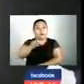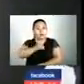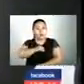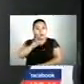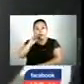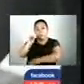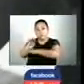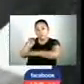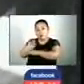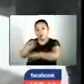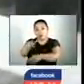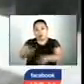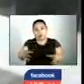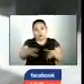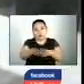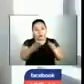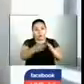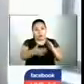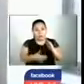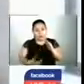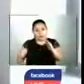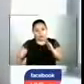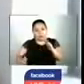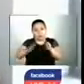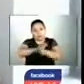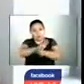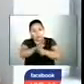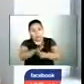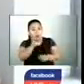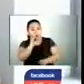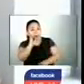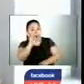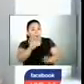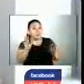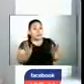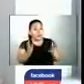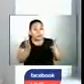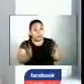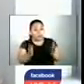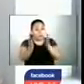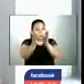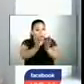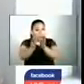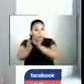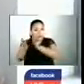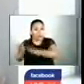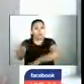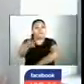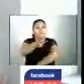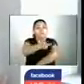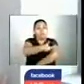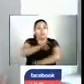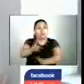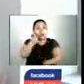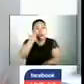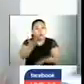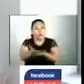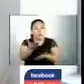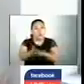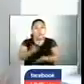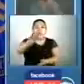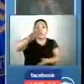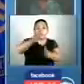asesor del equipo de respuesta especial contra COVID-19 de la Casa Blanca el desarrollo de las vacunas se ha sustentado en dos